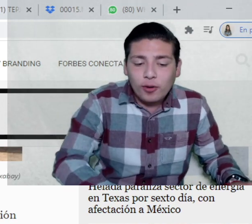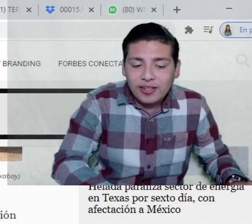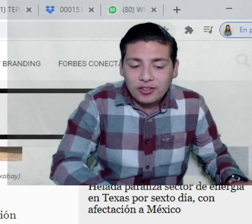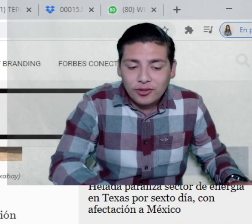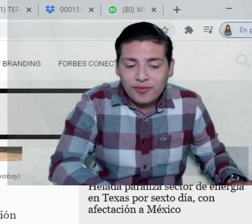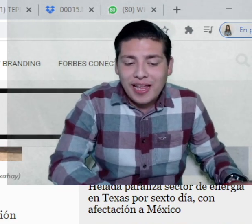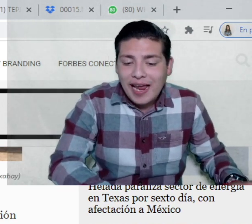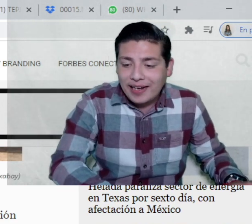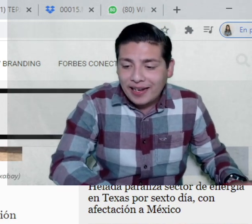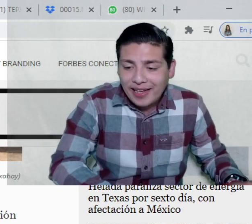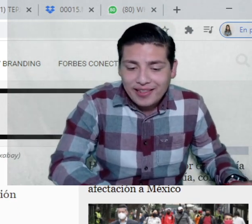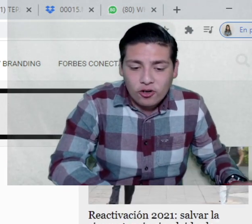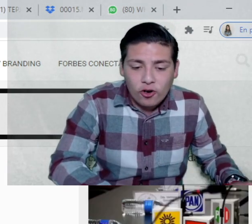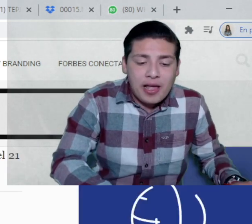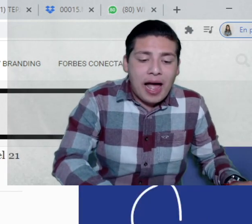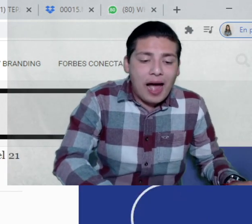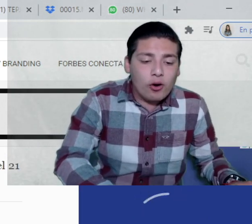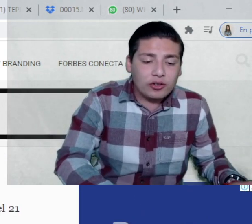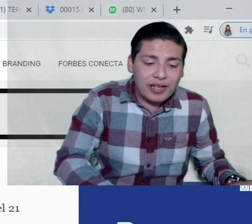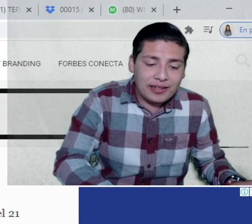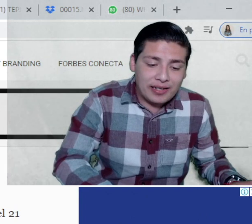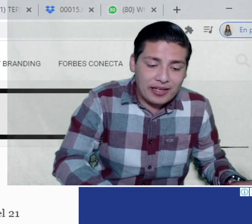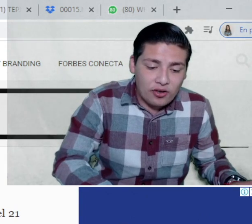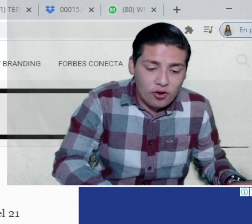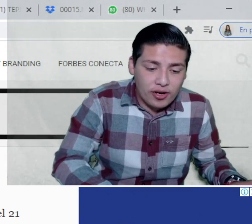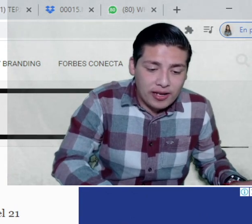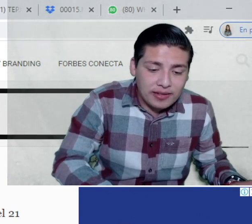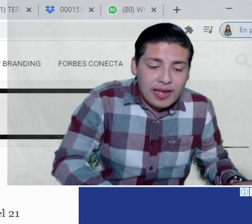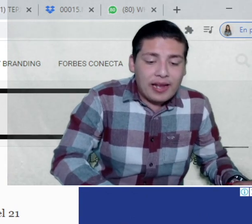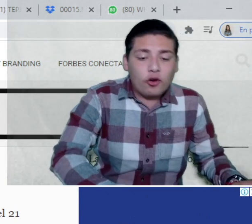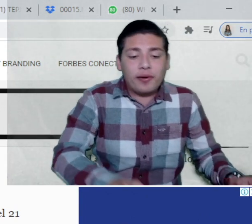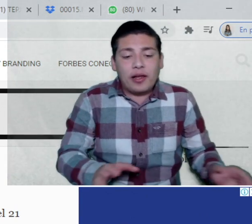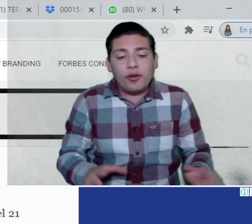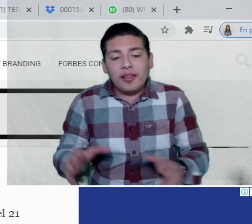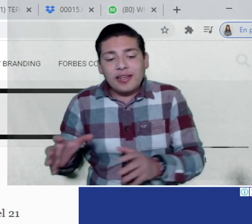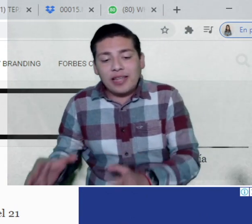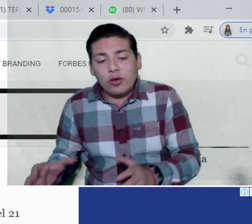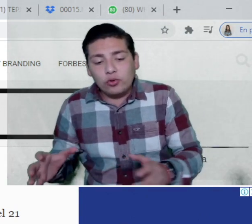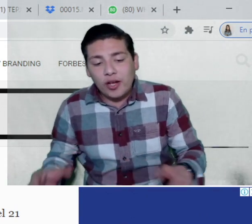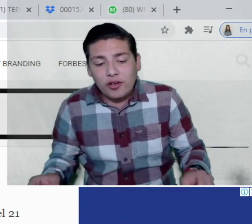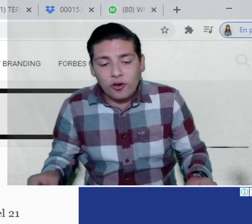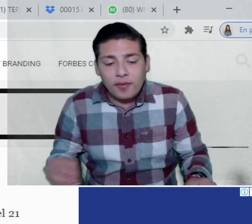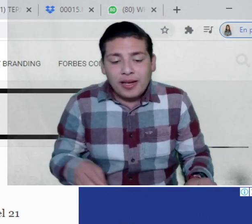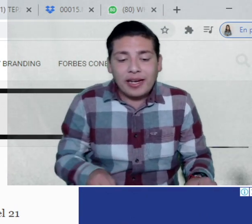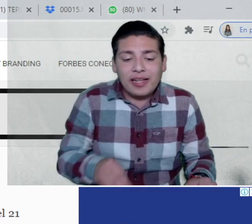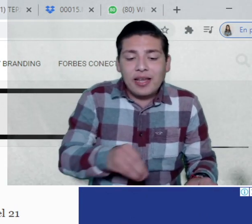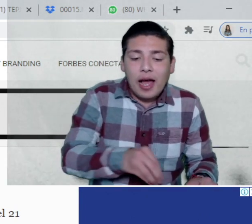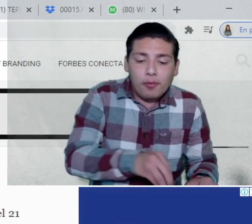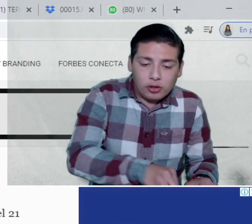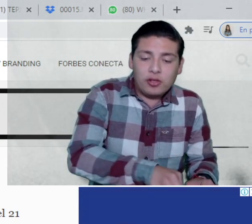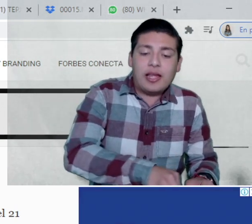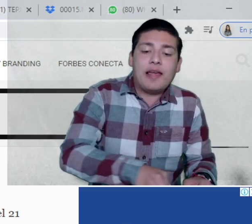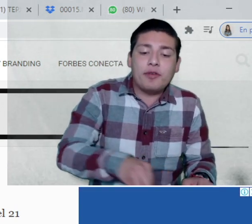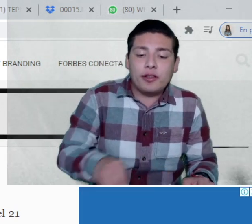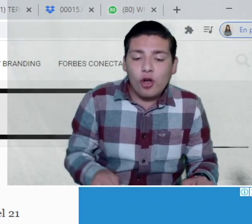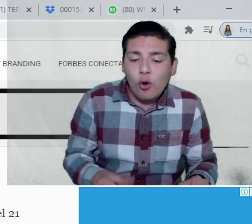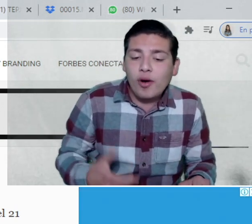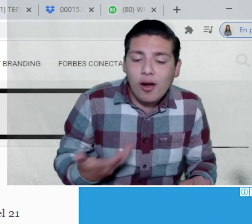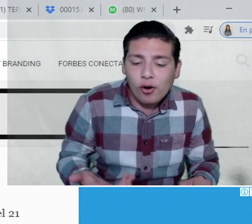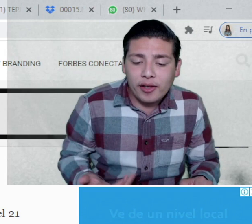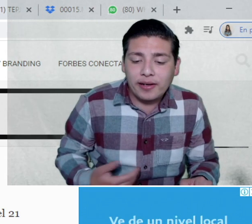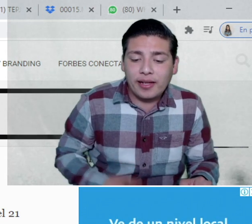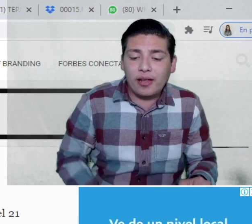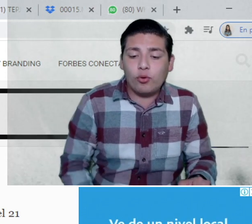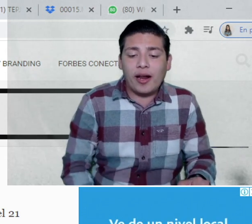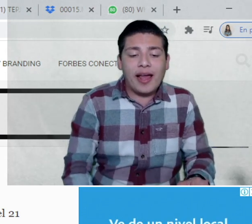la exportación de energético a otras regiones. El gobernador del estado sureño, Greg Abbott, emitió